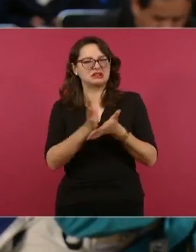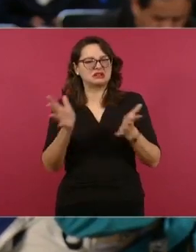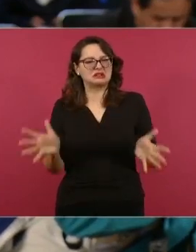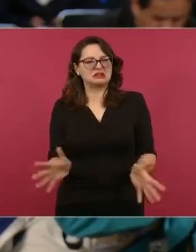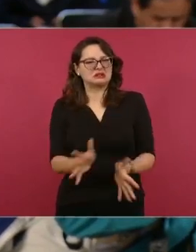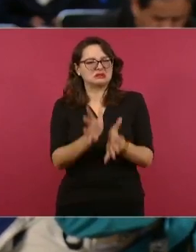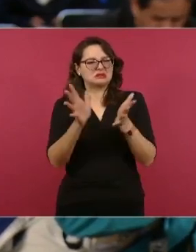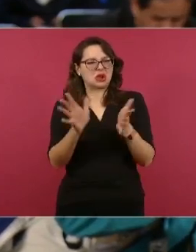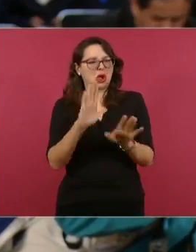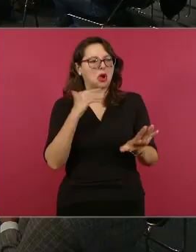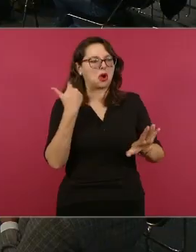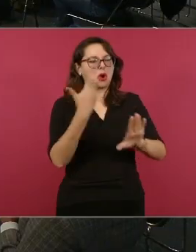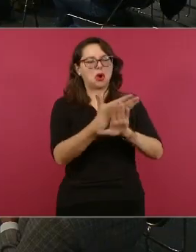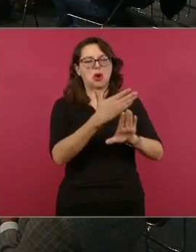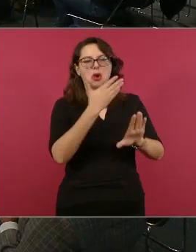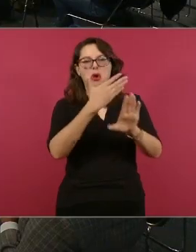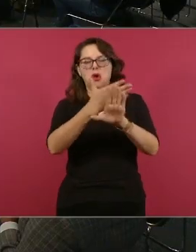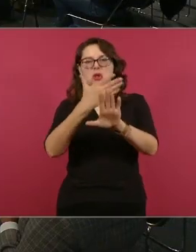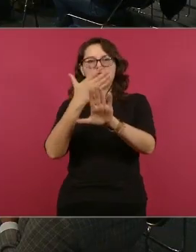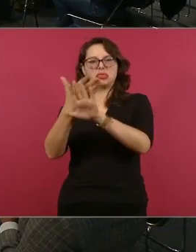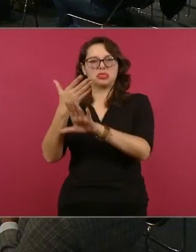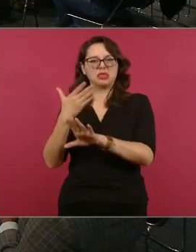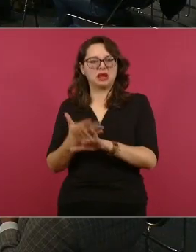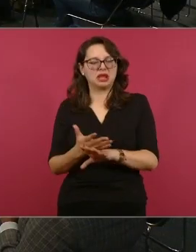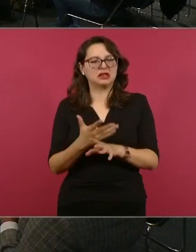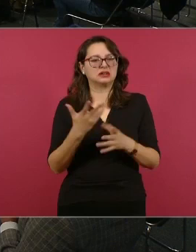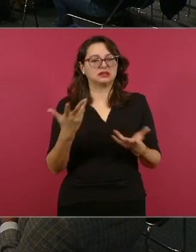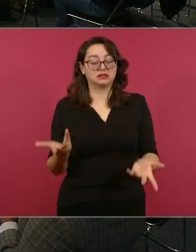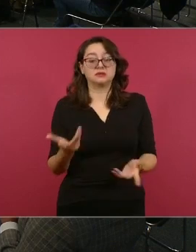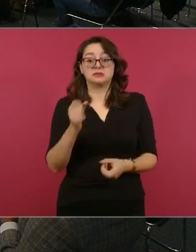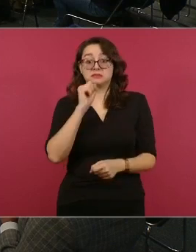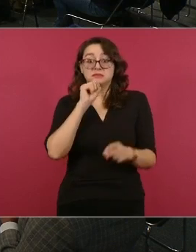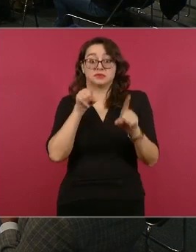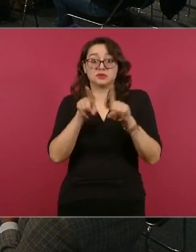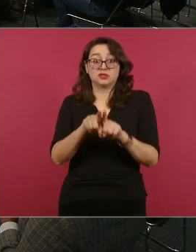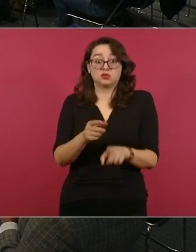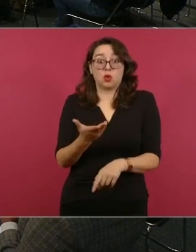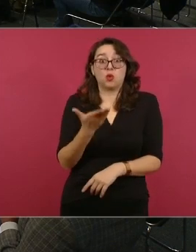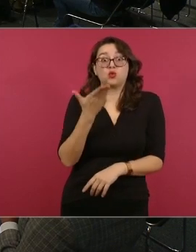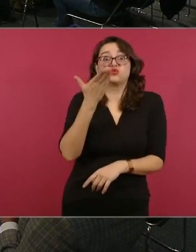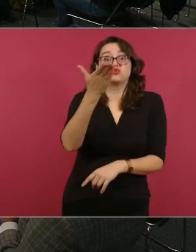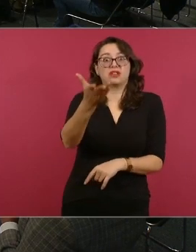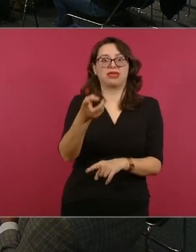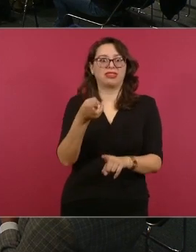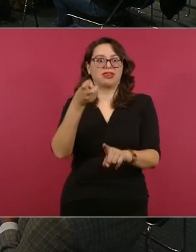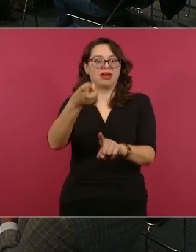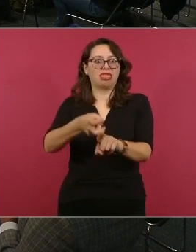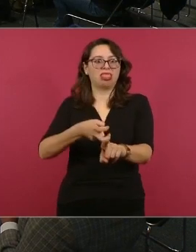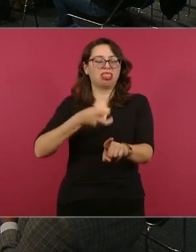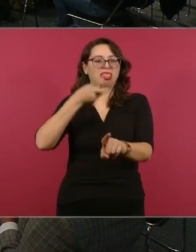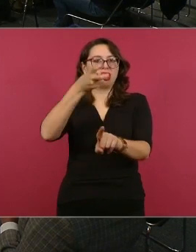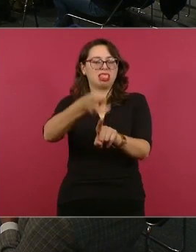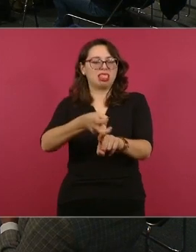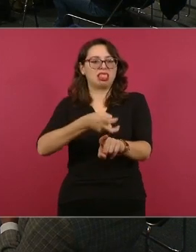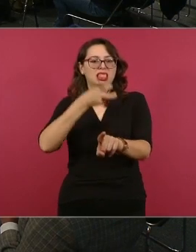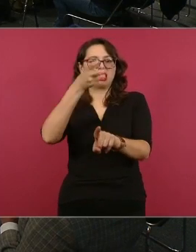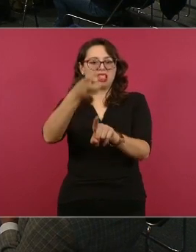de señalamientos. Incluso usted misma ha sido víctima de esta circunstancia por